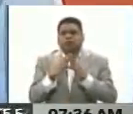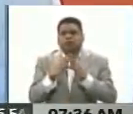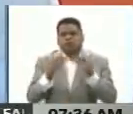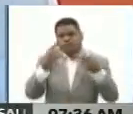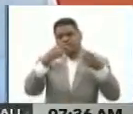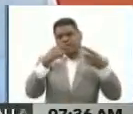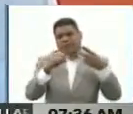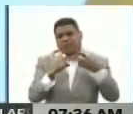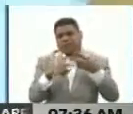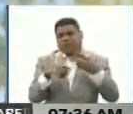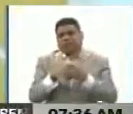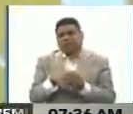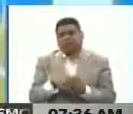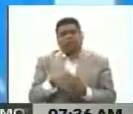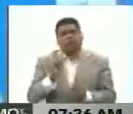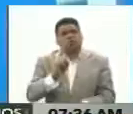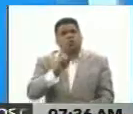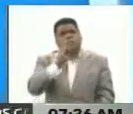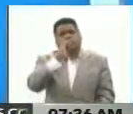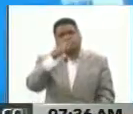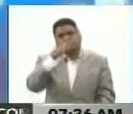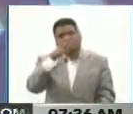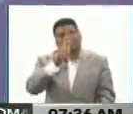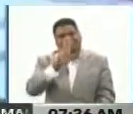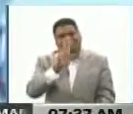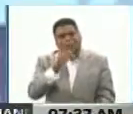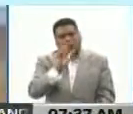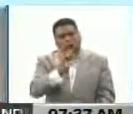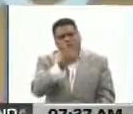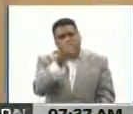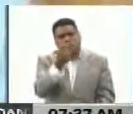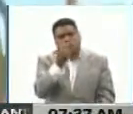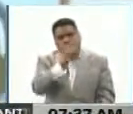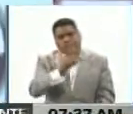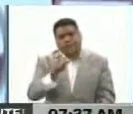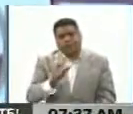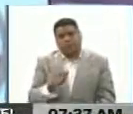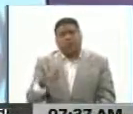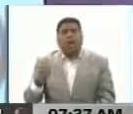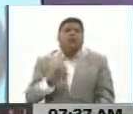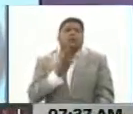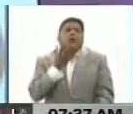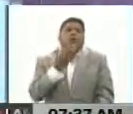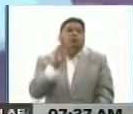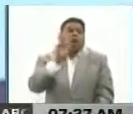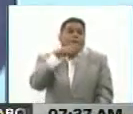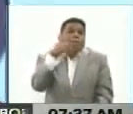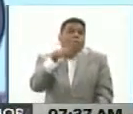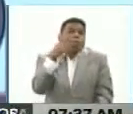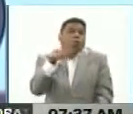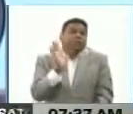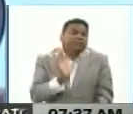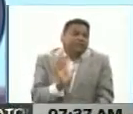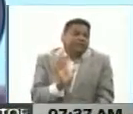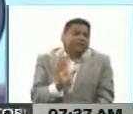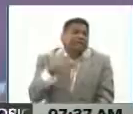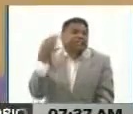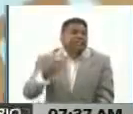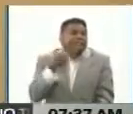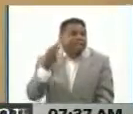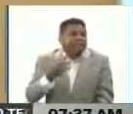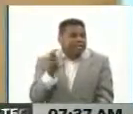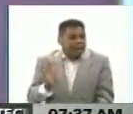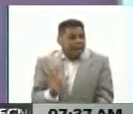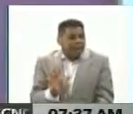venezolano. Ministro, no es secreto para nadie que el tema político siempre golpea cualquier área, cualquier decisión o voluntad del Ejecutivo Nacional. ¿Cómo